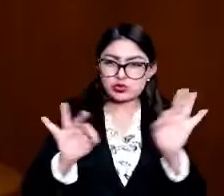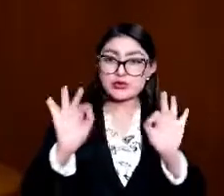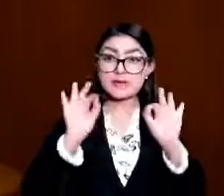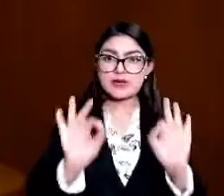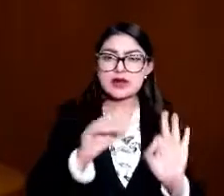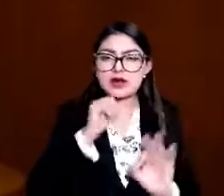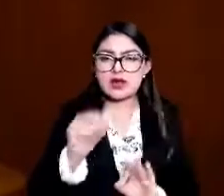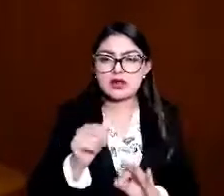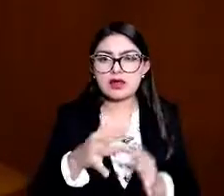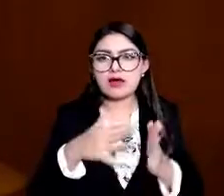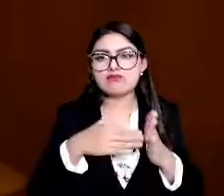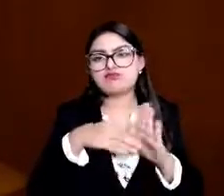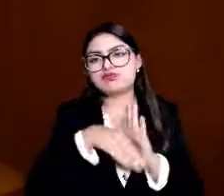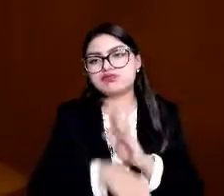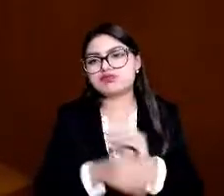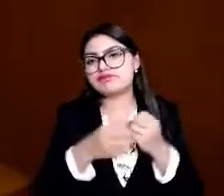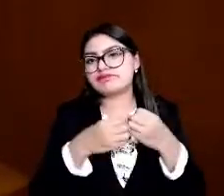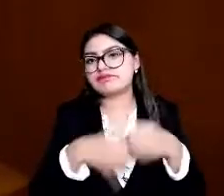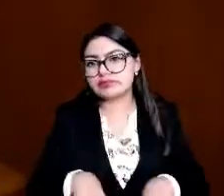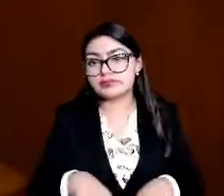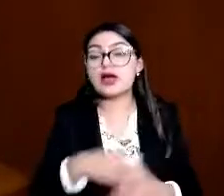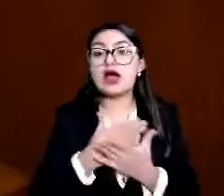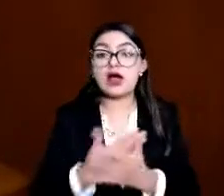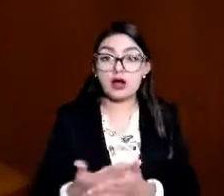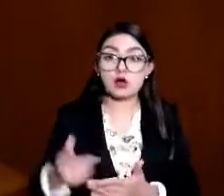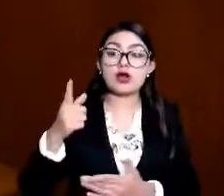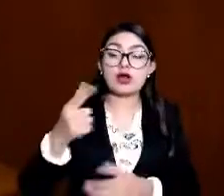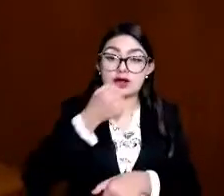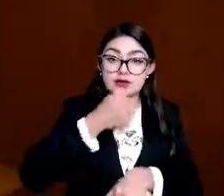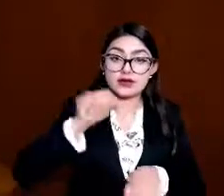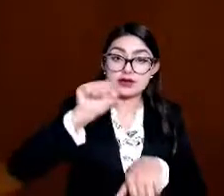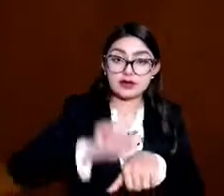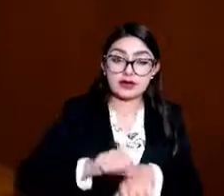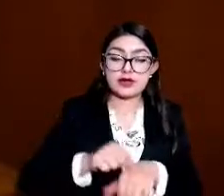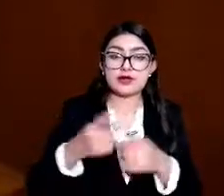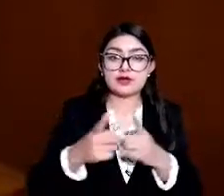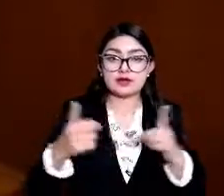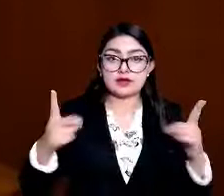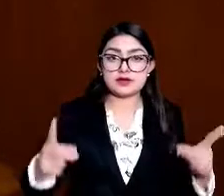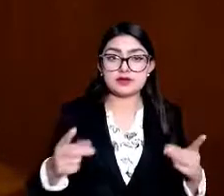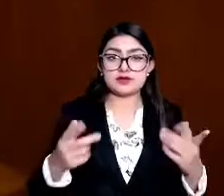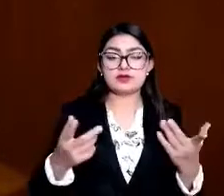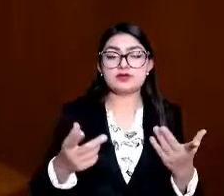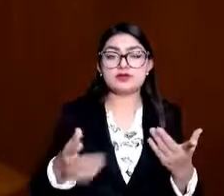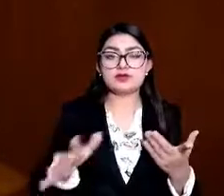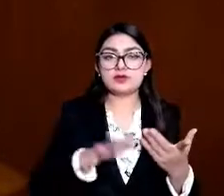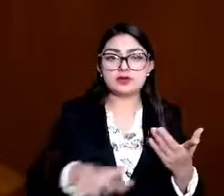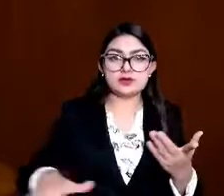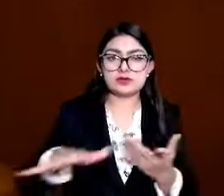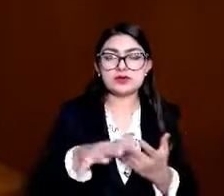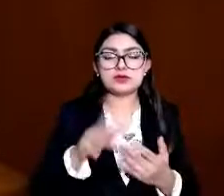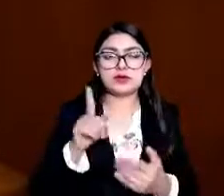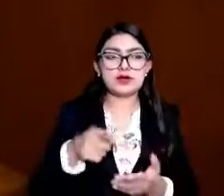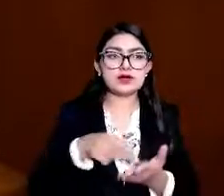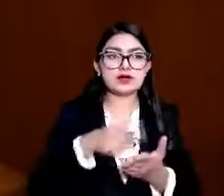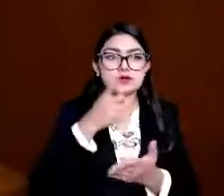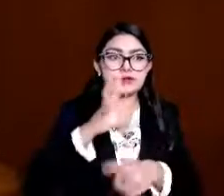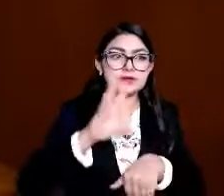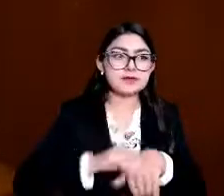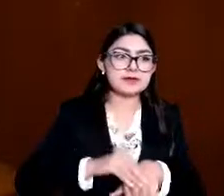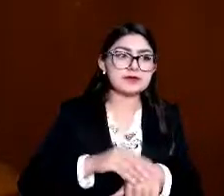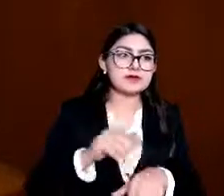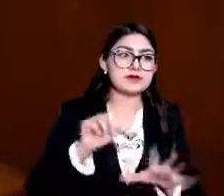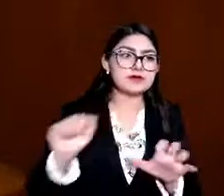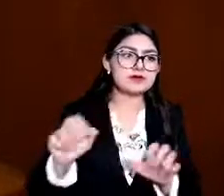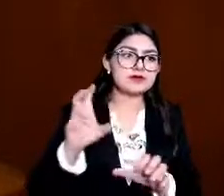administración, a través de la Secretaría de Desarrollo Urbano y Obra del Estado de México, ha autorizado 630 de desarrollos